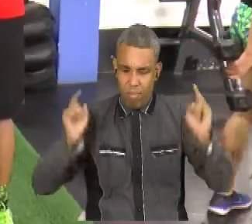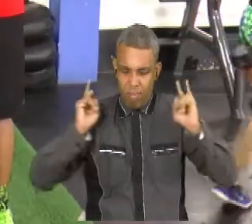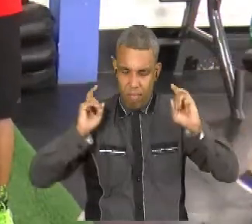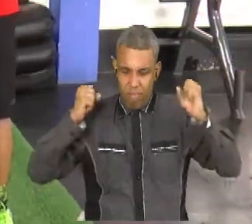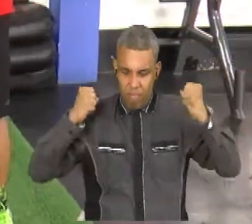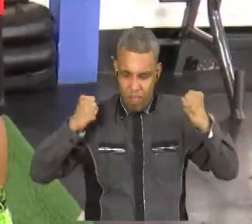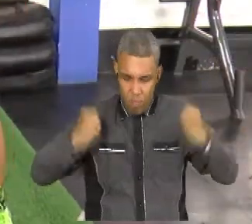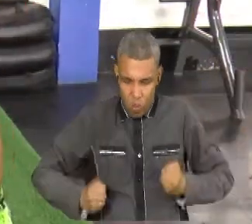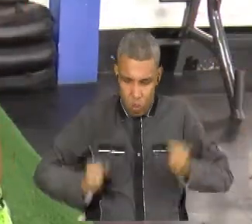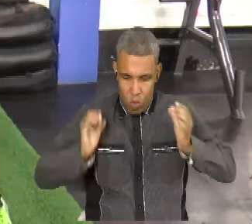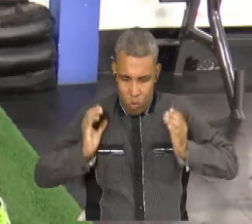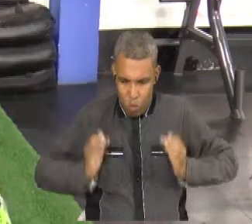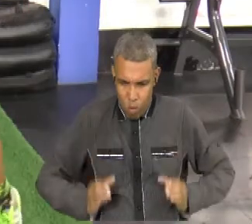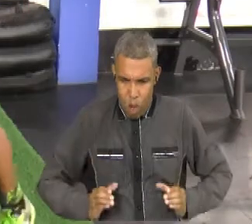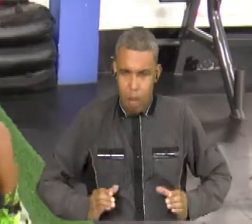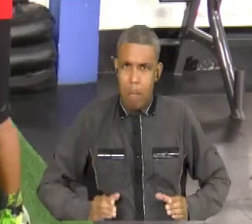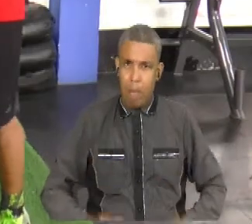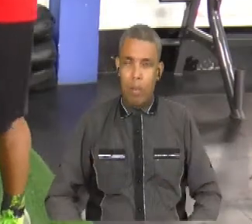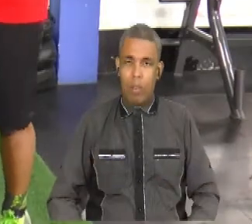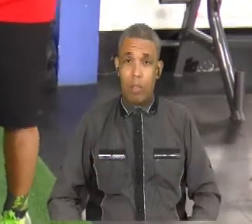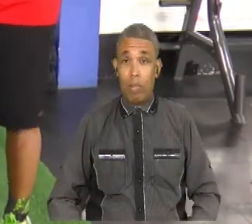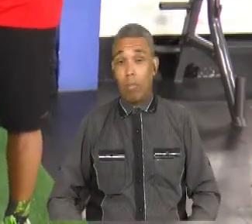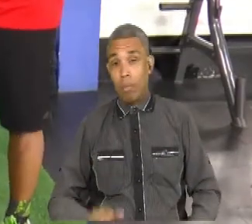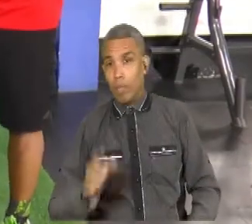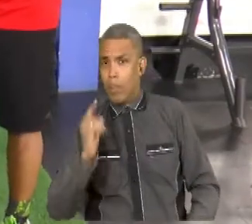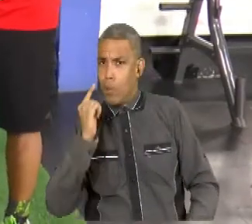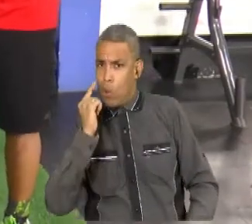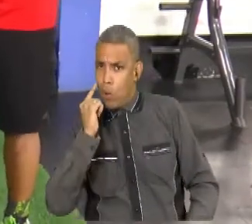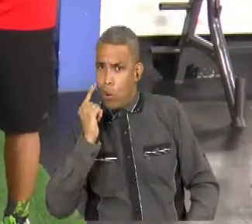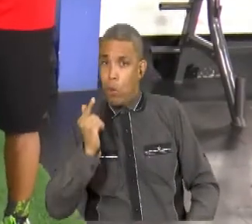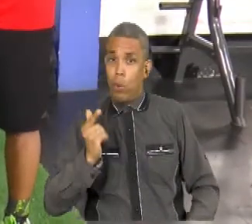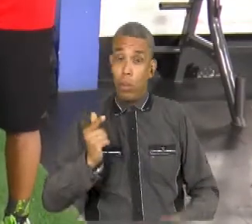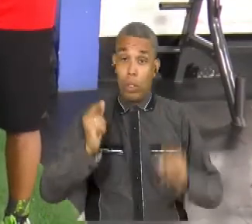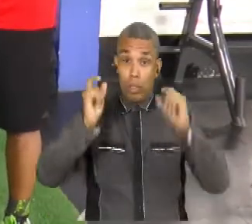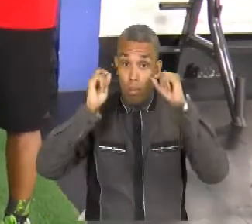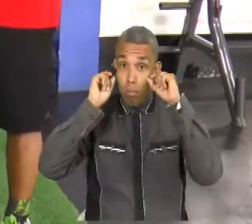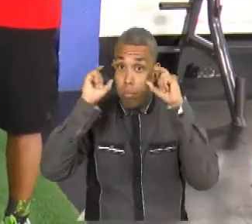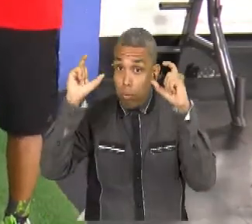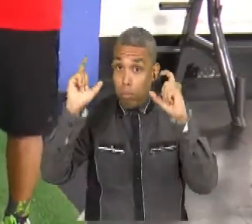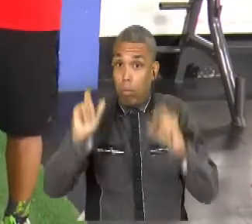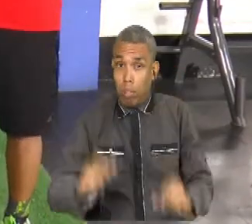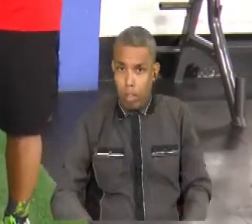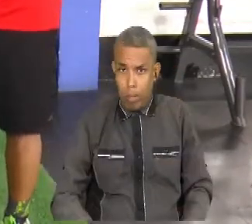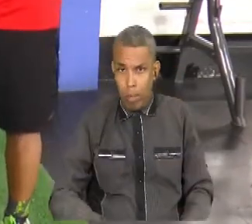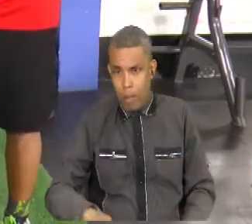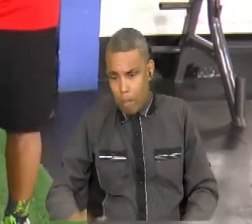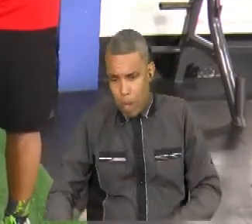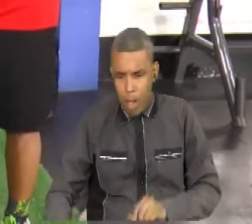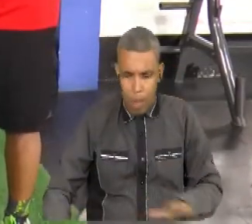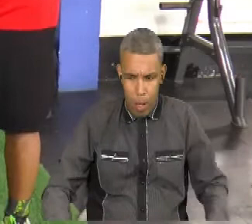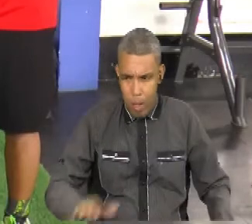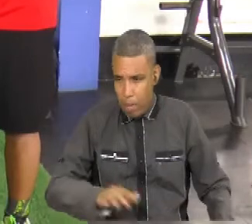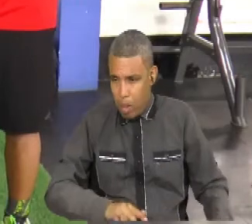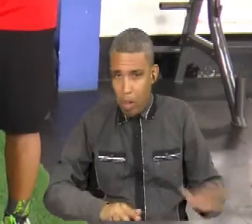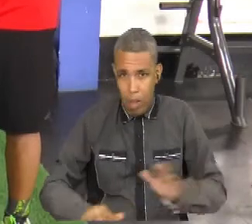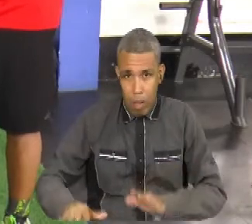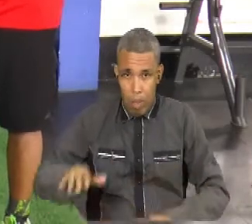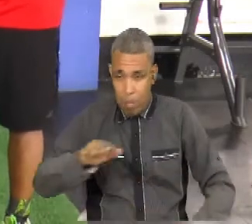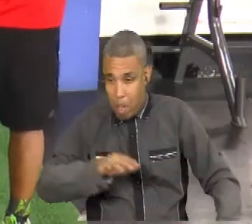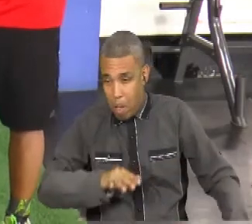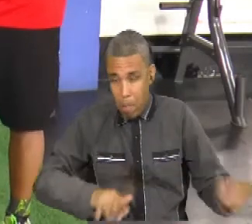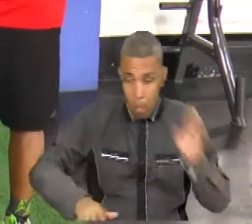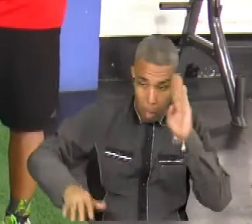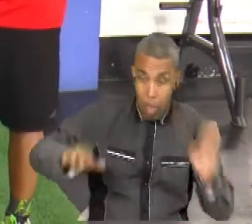¿sí? Solo que hay que tener mucha precaución y estar muy concentrado para hacer los ejercicios muy bien. No solamente es hacer los ejercicios por hacerlo, no, es